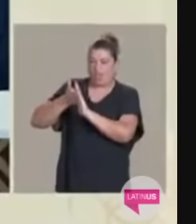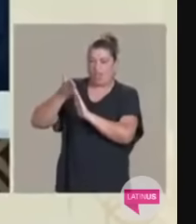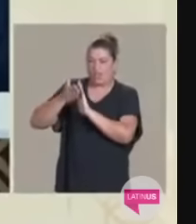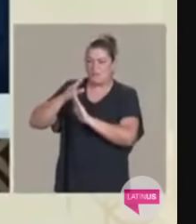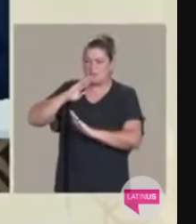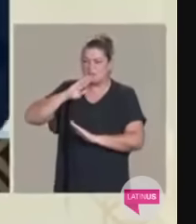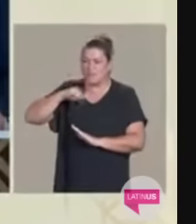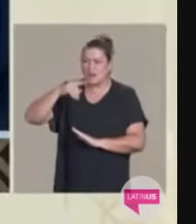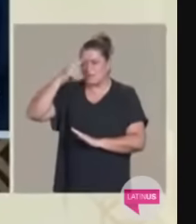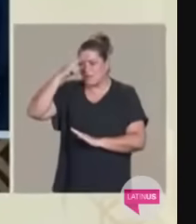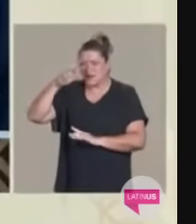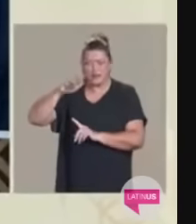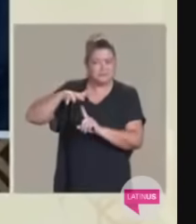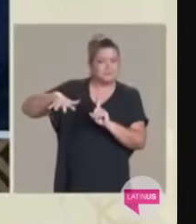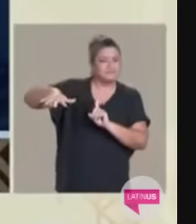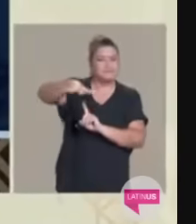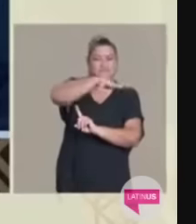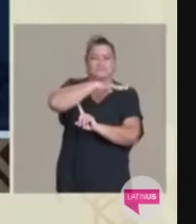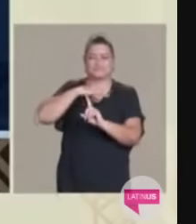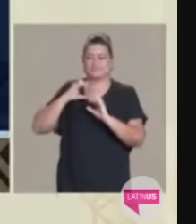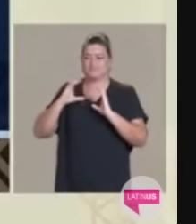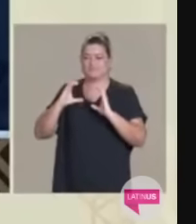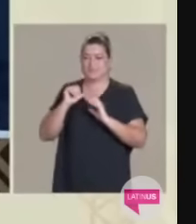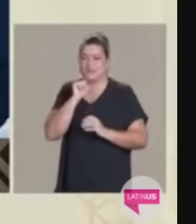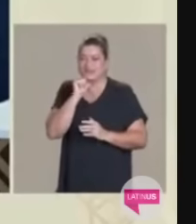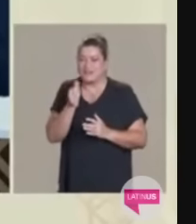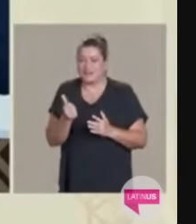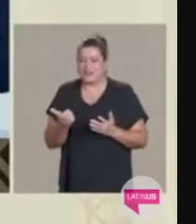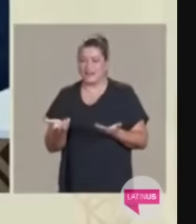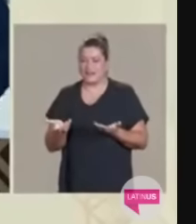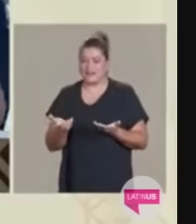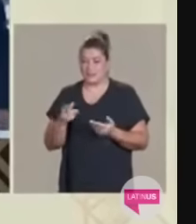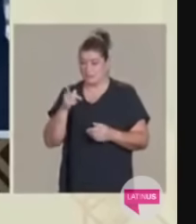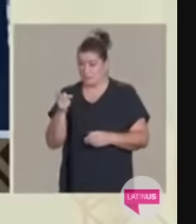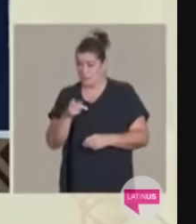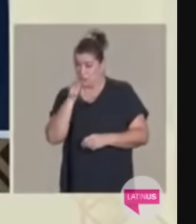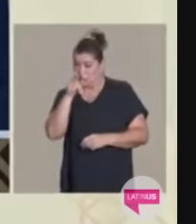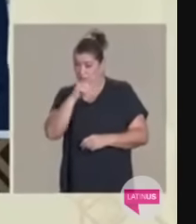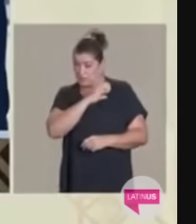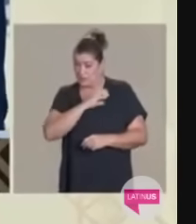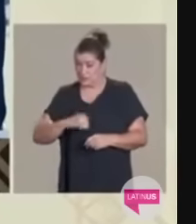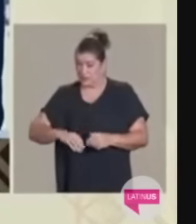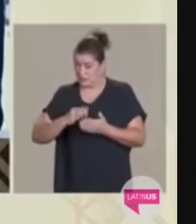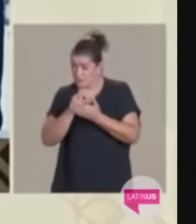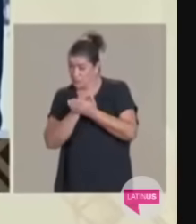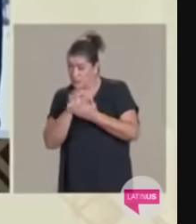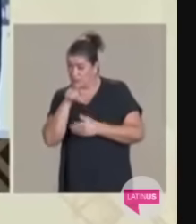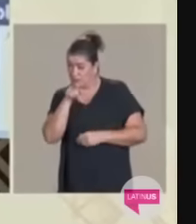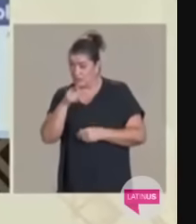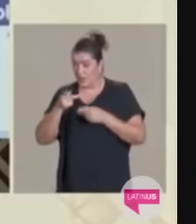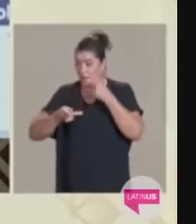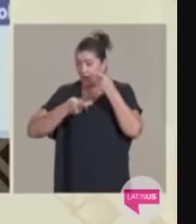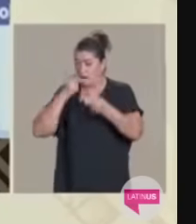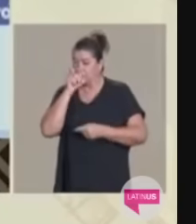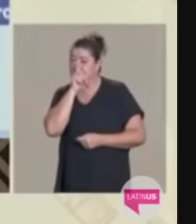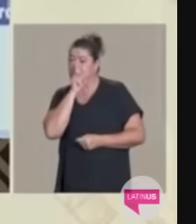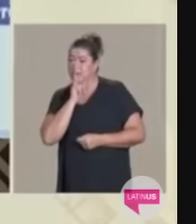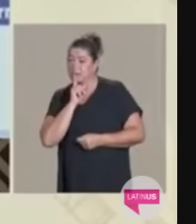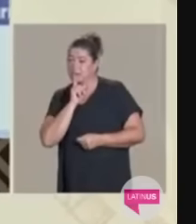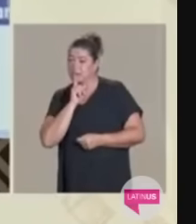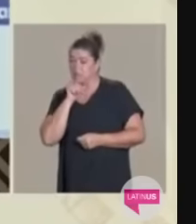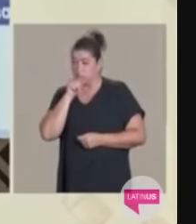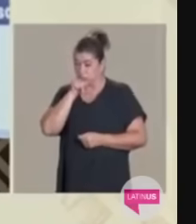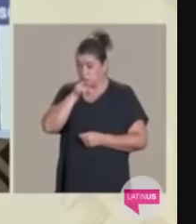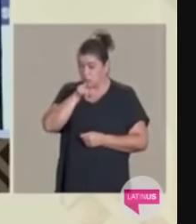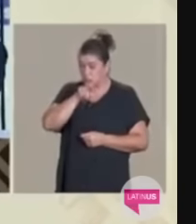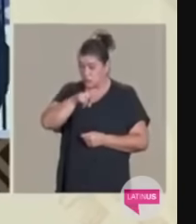candidata de morena a la candidata de las mentiras si va a investigar a los hijos del presidente